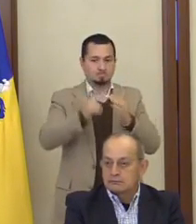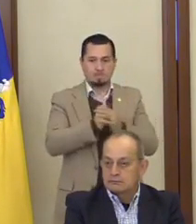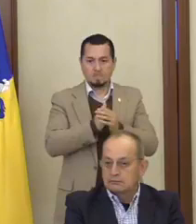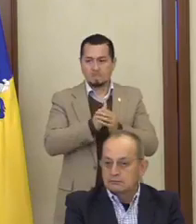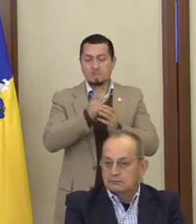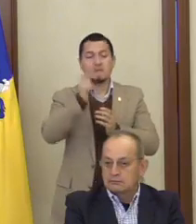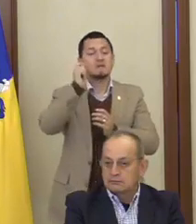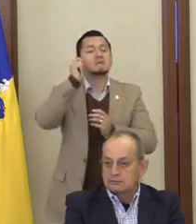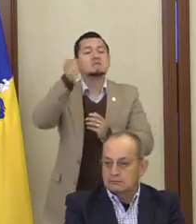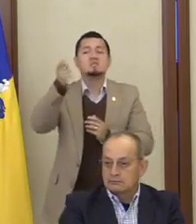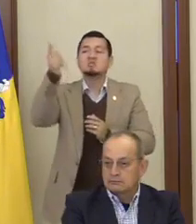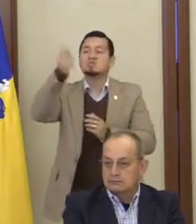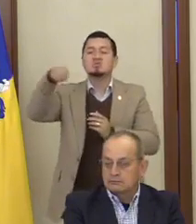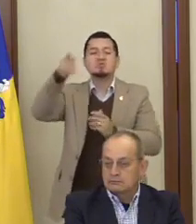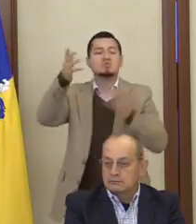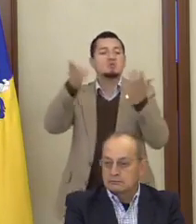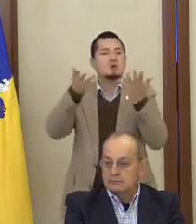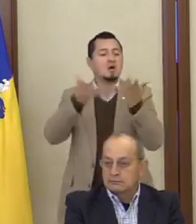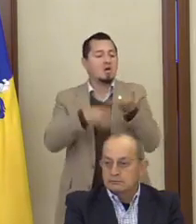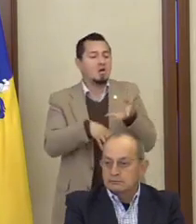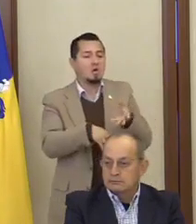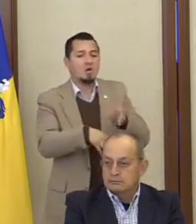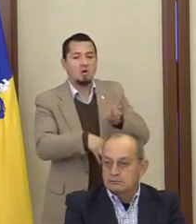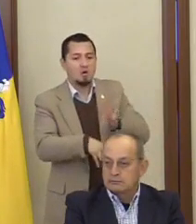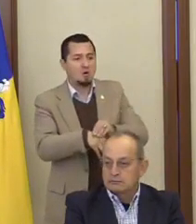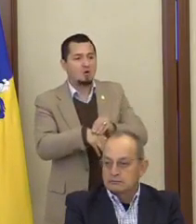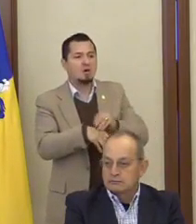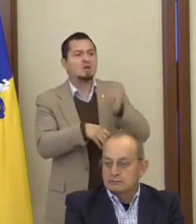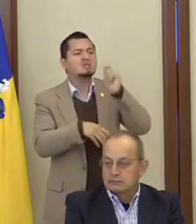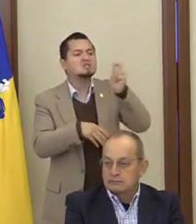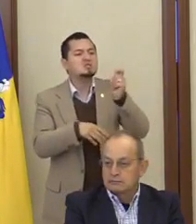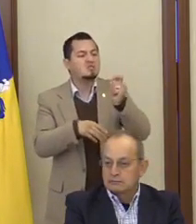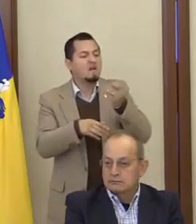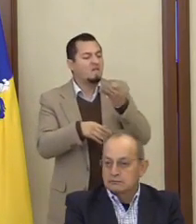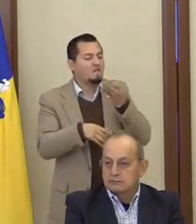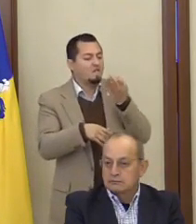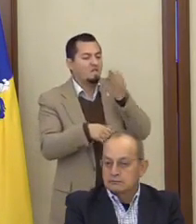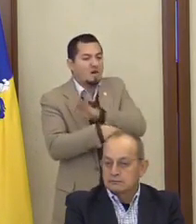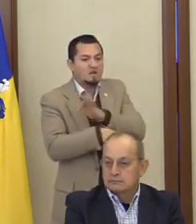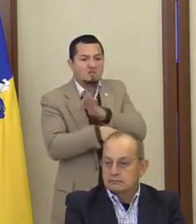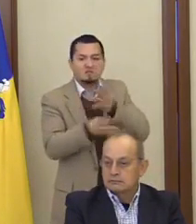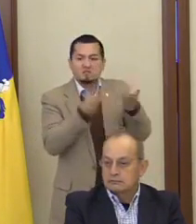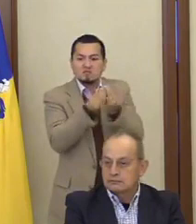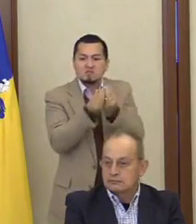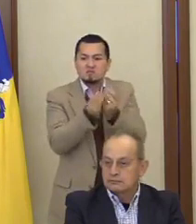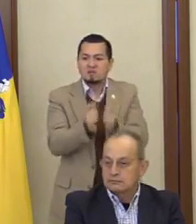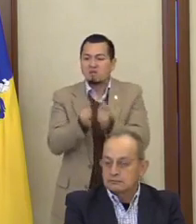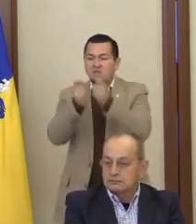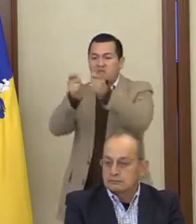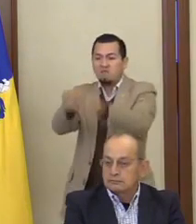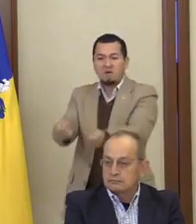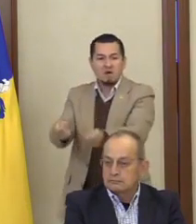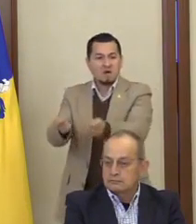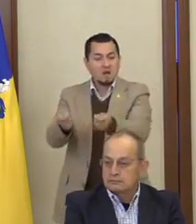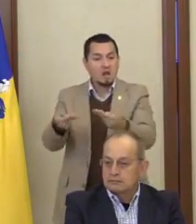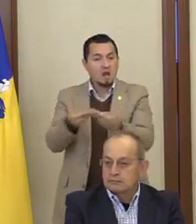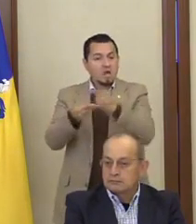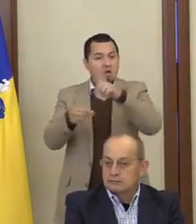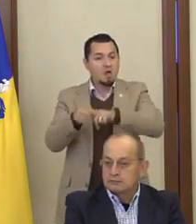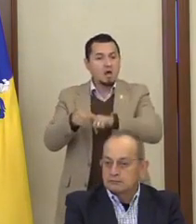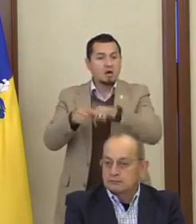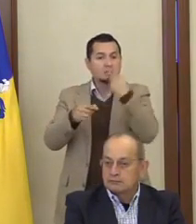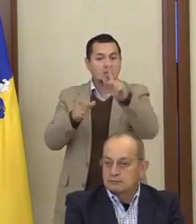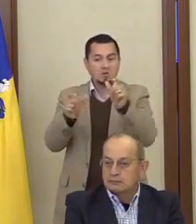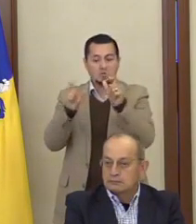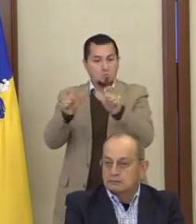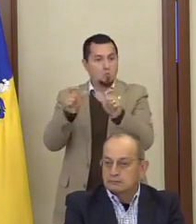¿Quién autoriza esto? ¿Quién autorizó que se entregara información falsa al Sistema Nacional de